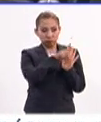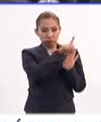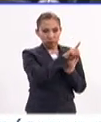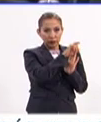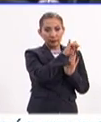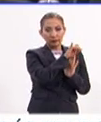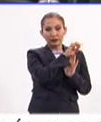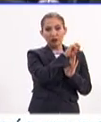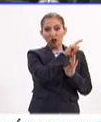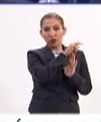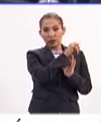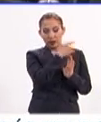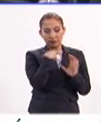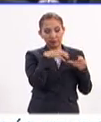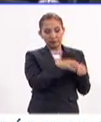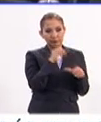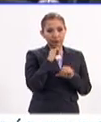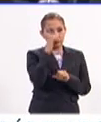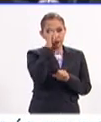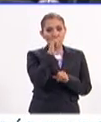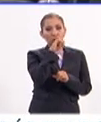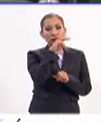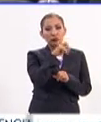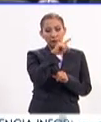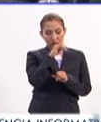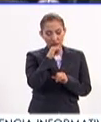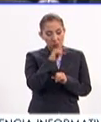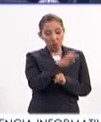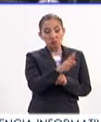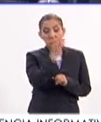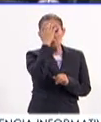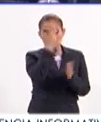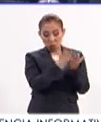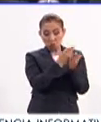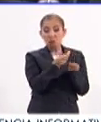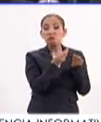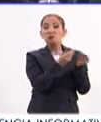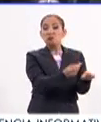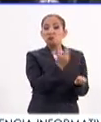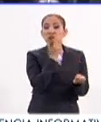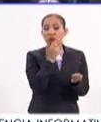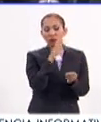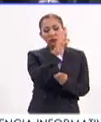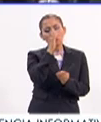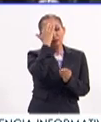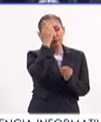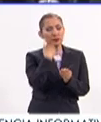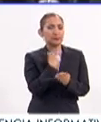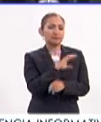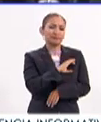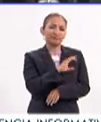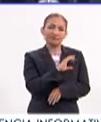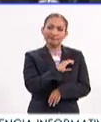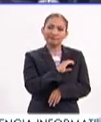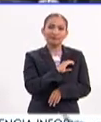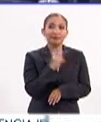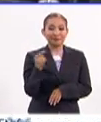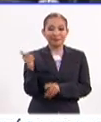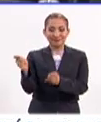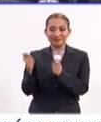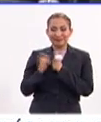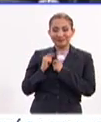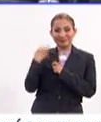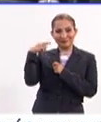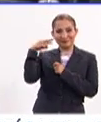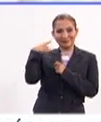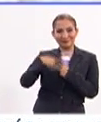de Fisiología, bajo la administración de la doctora Luz Navarro, también me hicieron un reconocimiento. Y un reconocimiento que le tengo mucho cariño es el que me hicieron